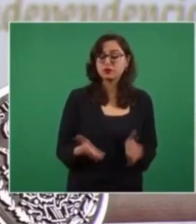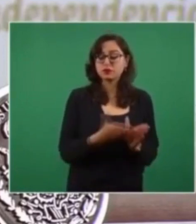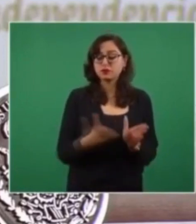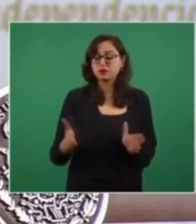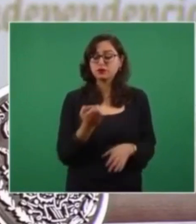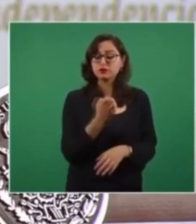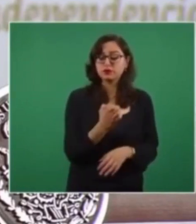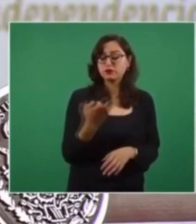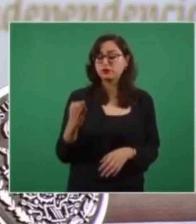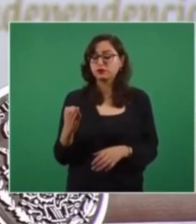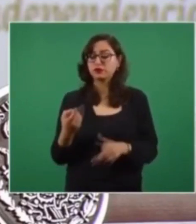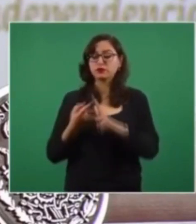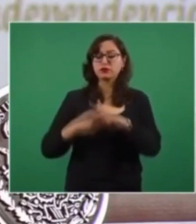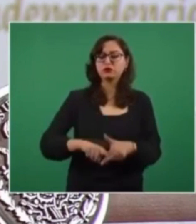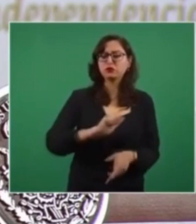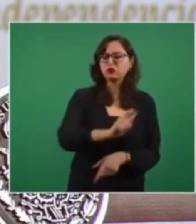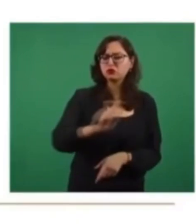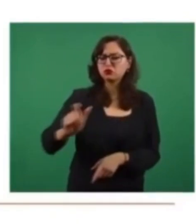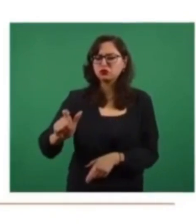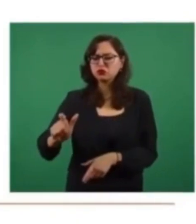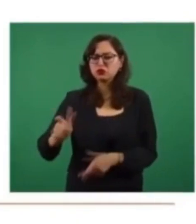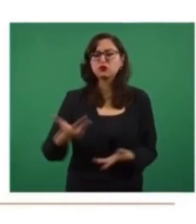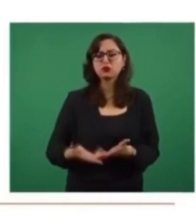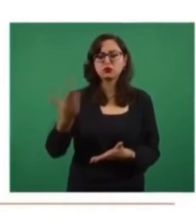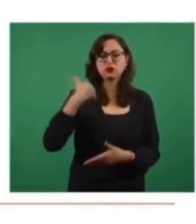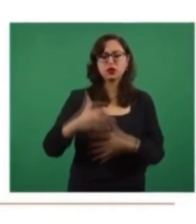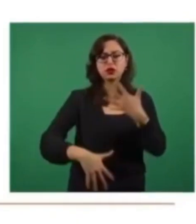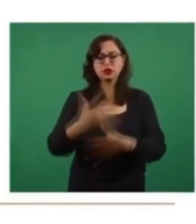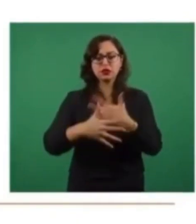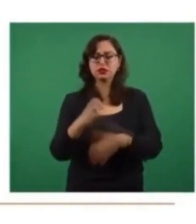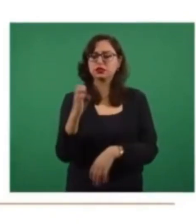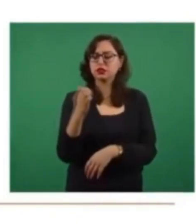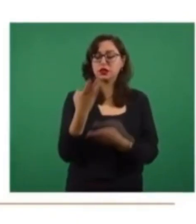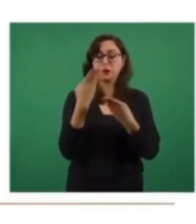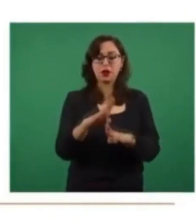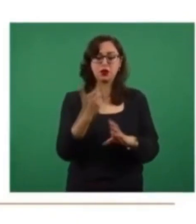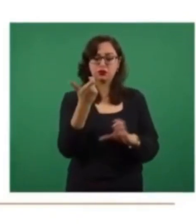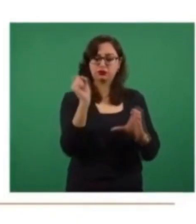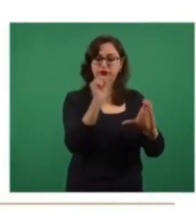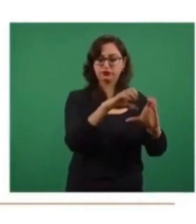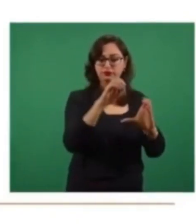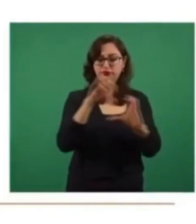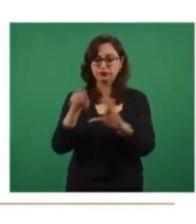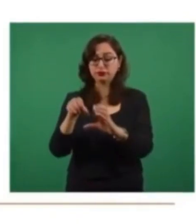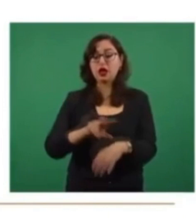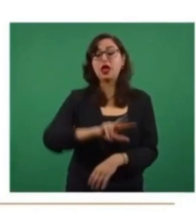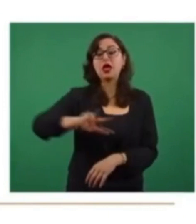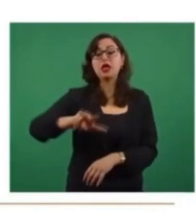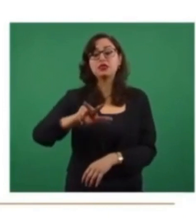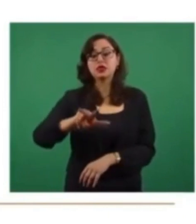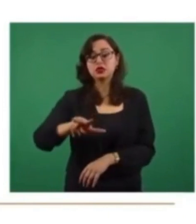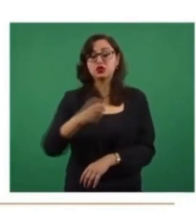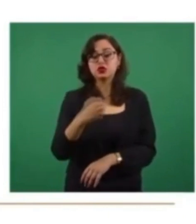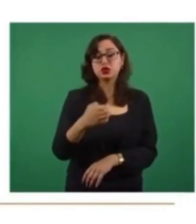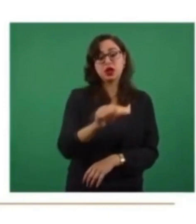año comenzó el 15 de enero con la dispersión bancaria y del 18 de enero al 18 de febrero se llevará a